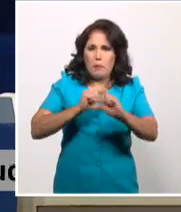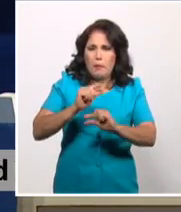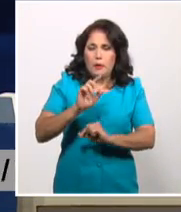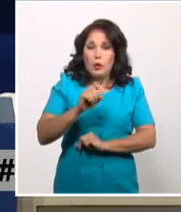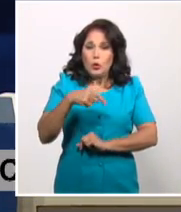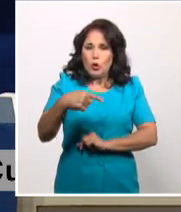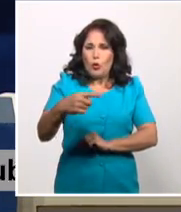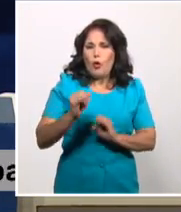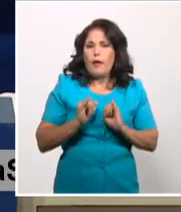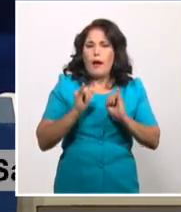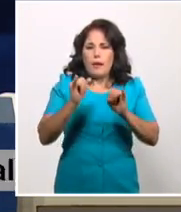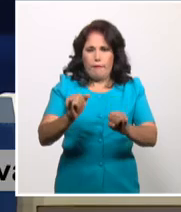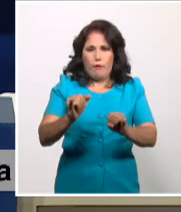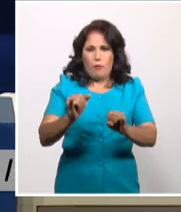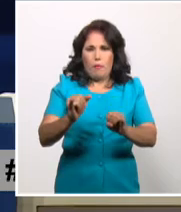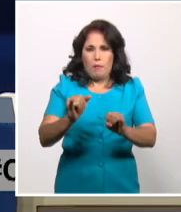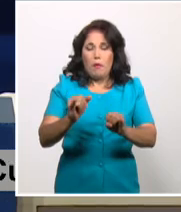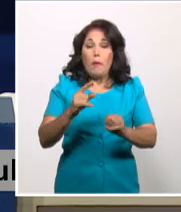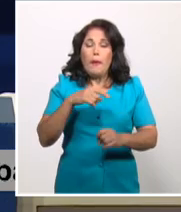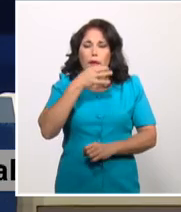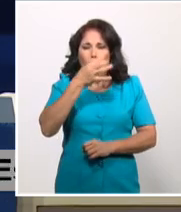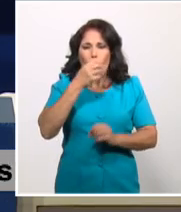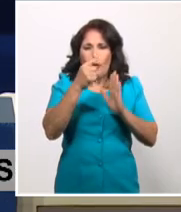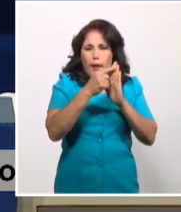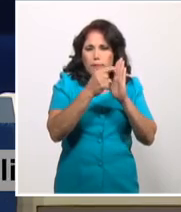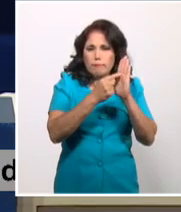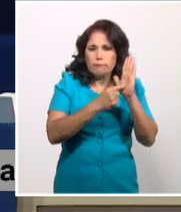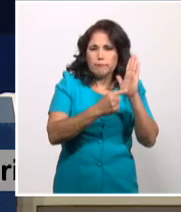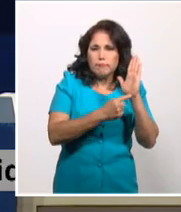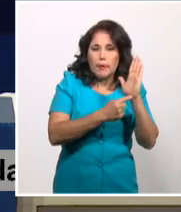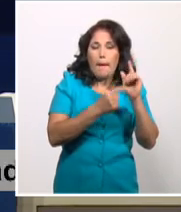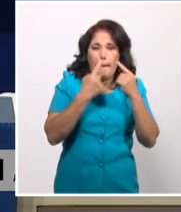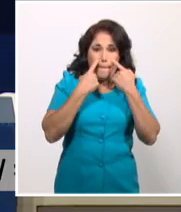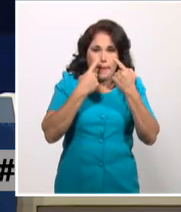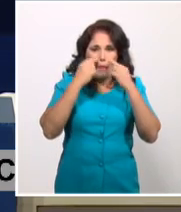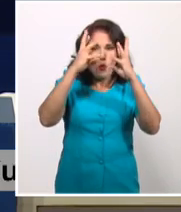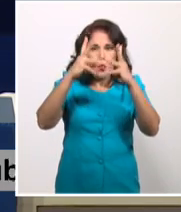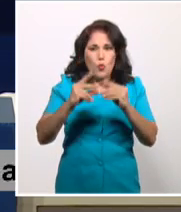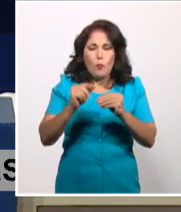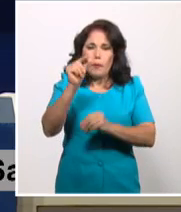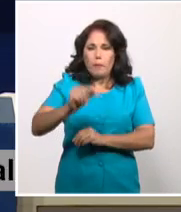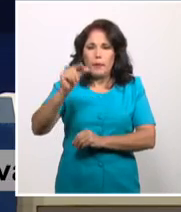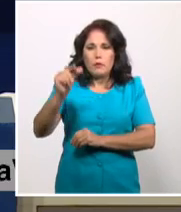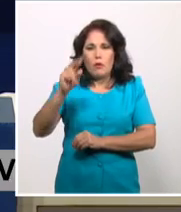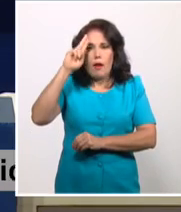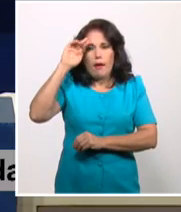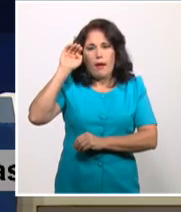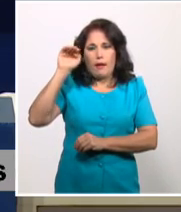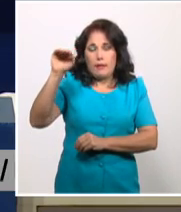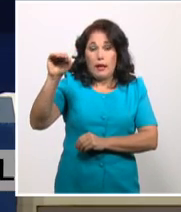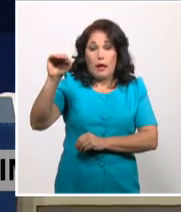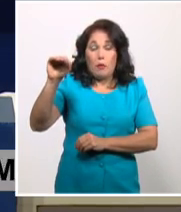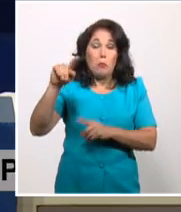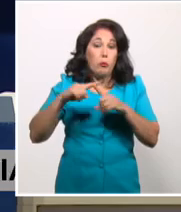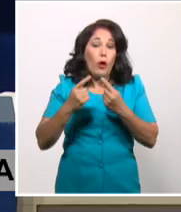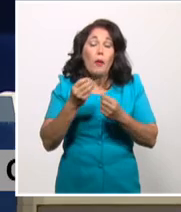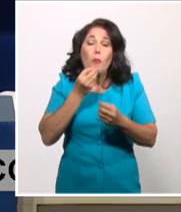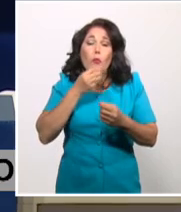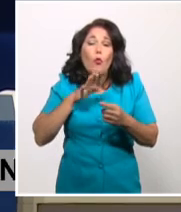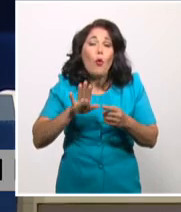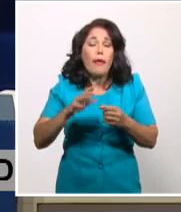días informamos, o sea, clasificamos el número de personas que están ingresadas por sospecha o